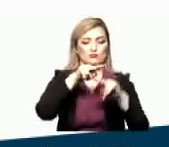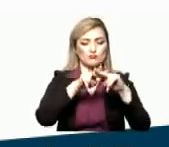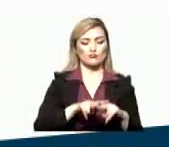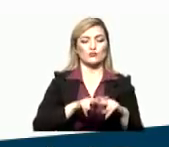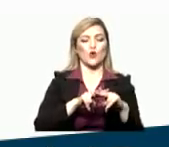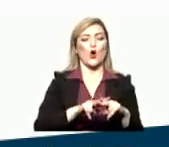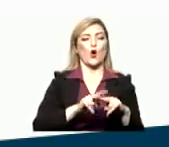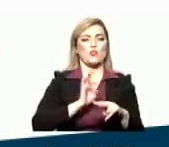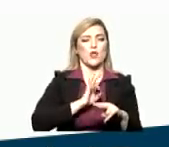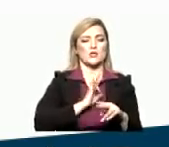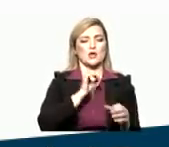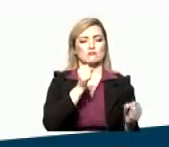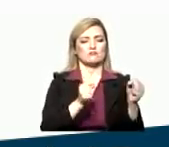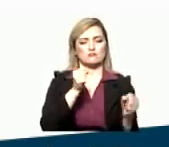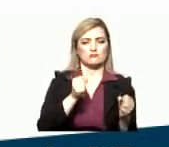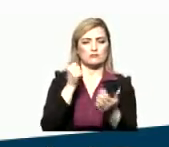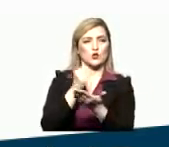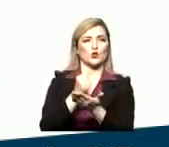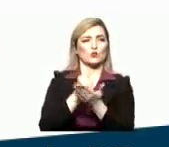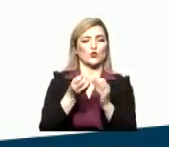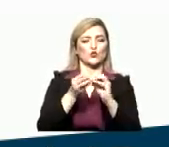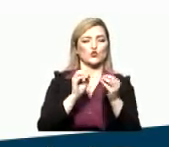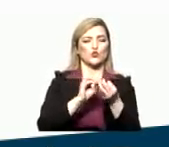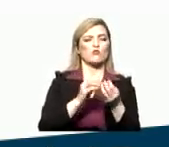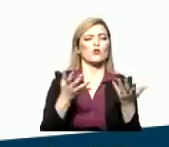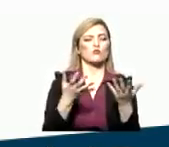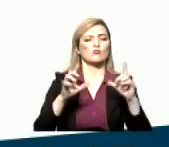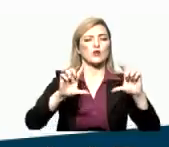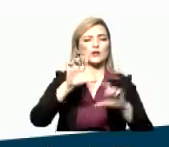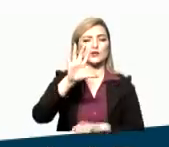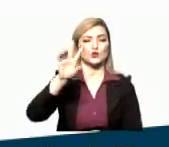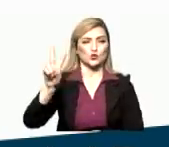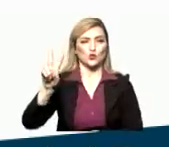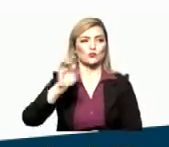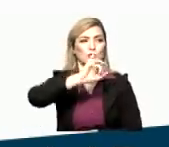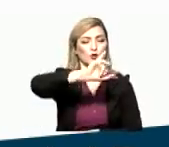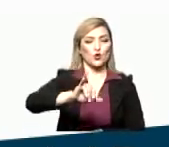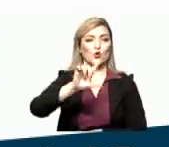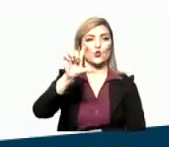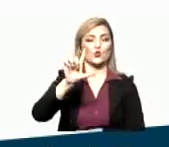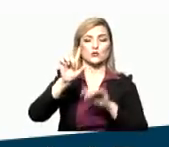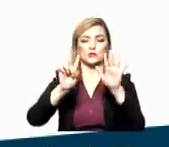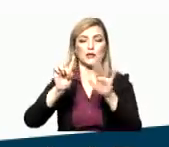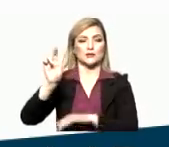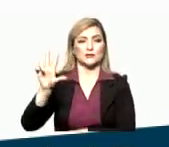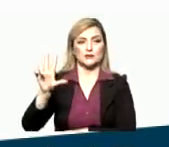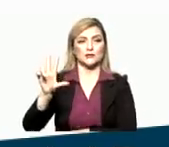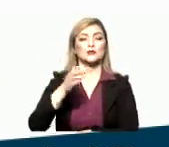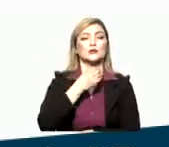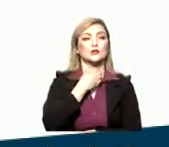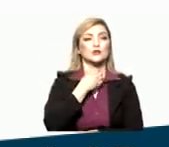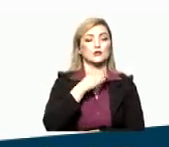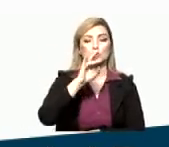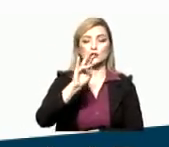revisión y matriculación vehicular los automotores cuya placa finalice en 5 y 2, en julio 6 y 3, en